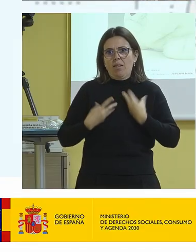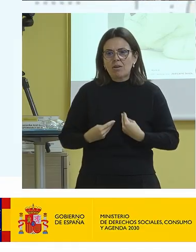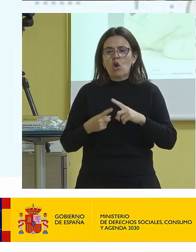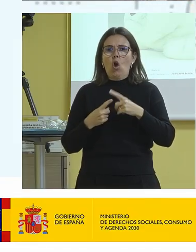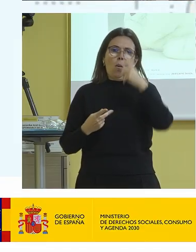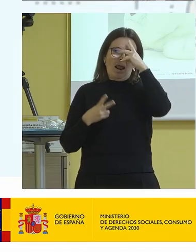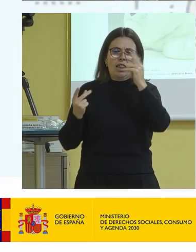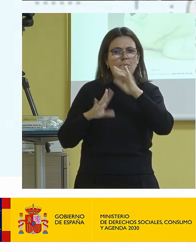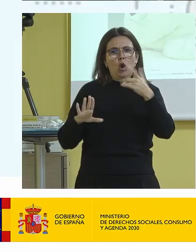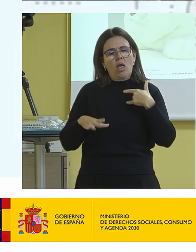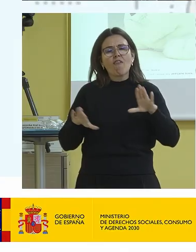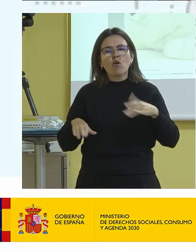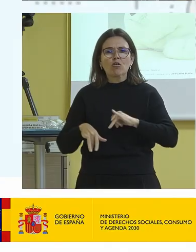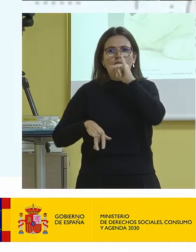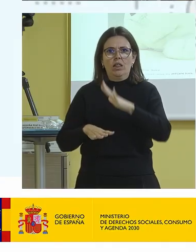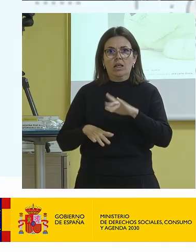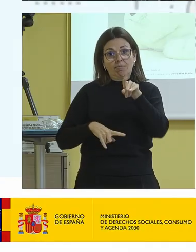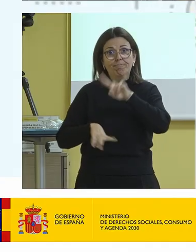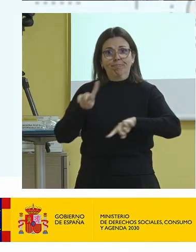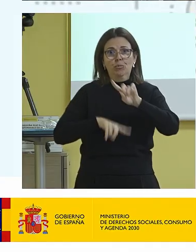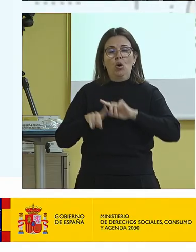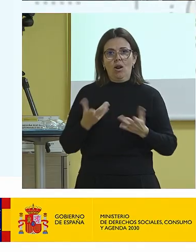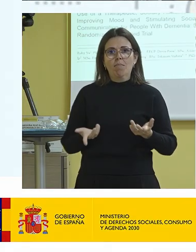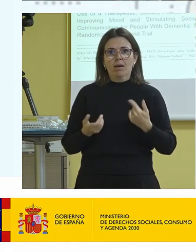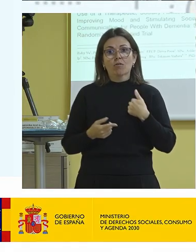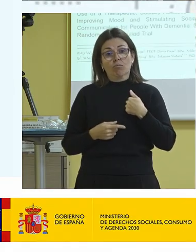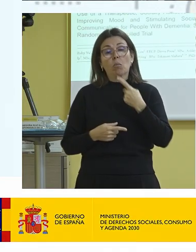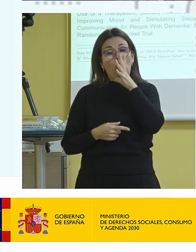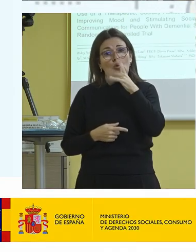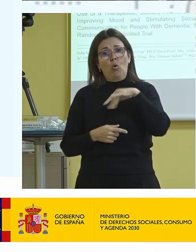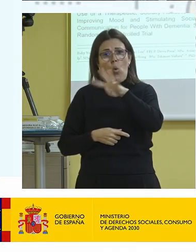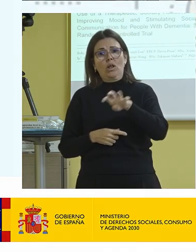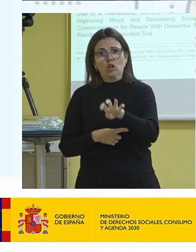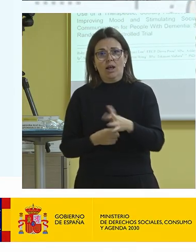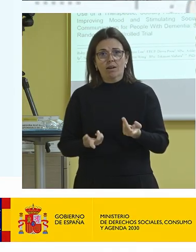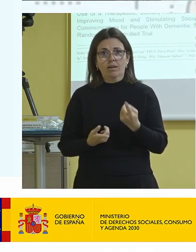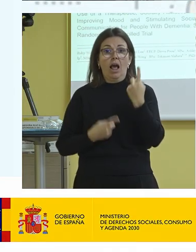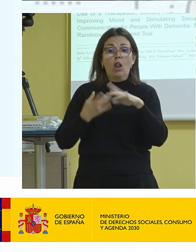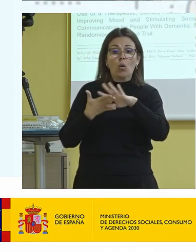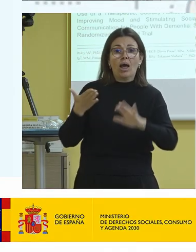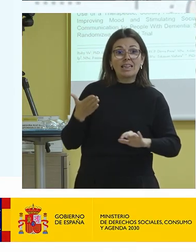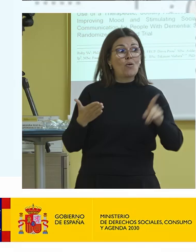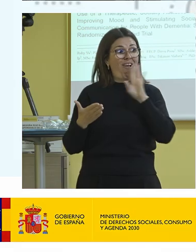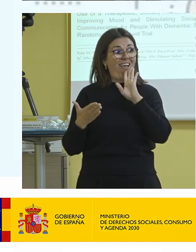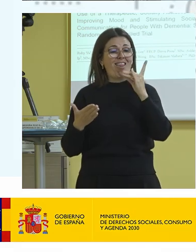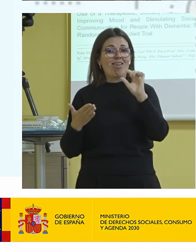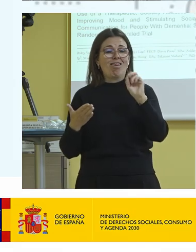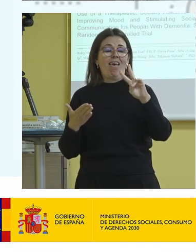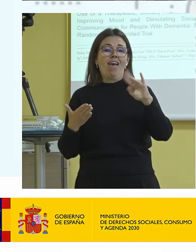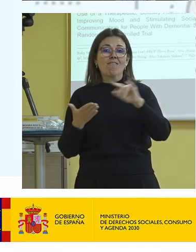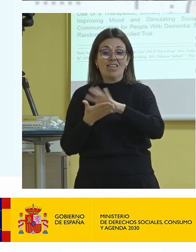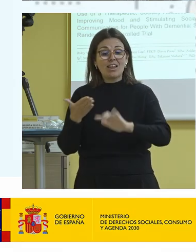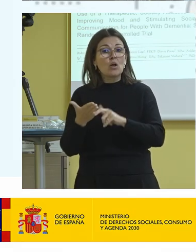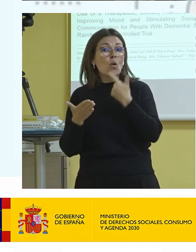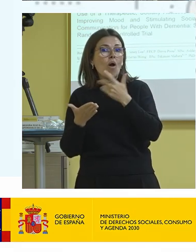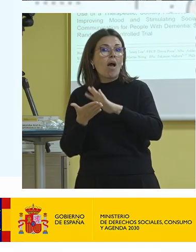Alzheimer. Hostias, me parece cuestionable. Entonces, obviamente, que haya artículos, como decía David, sobre algo no quiere decir que eso esté